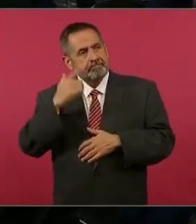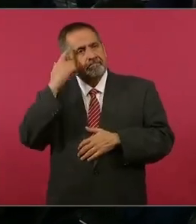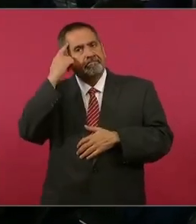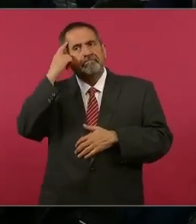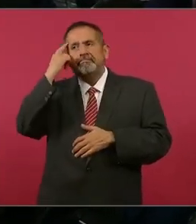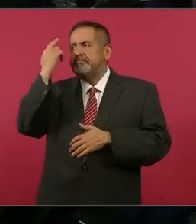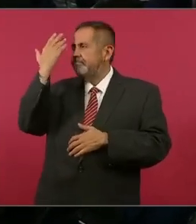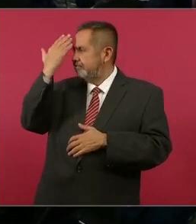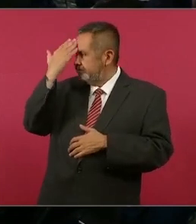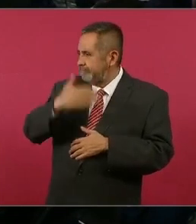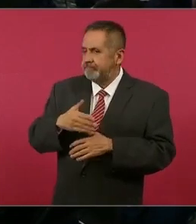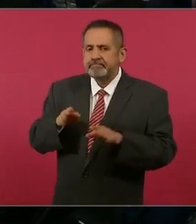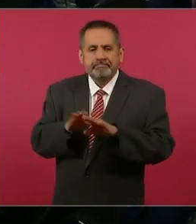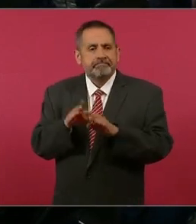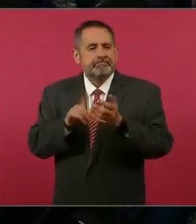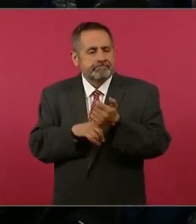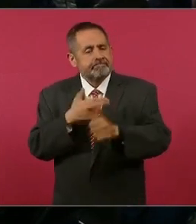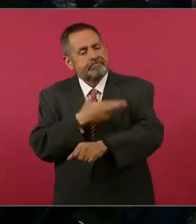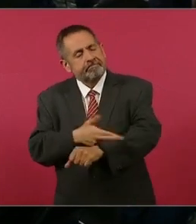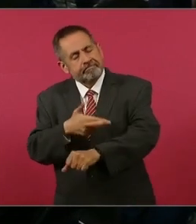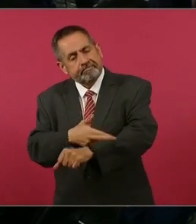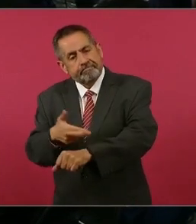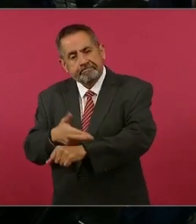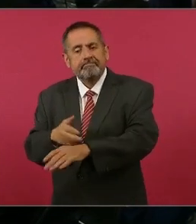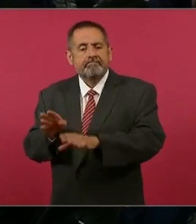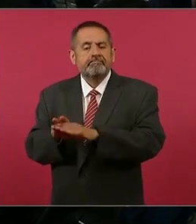esta decisión y también